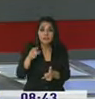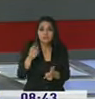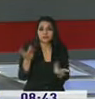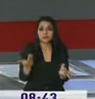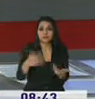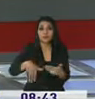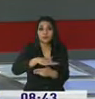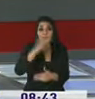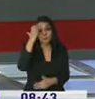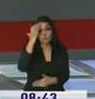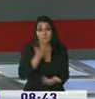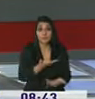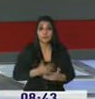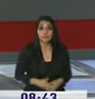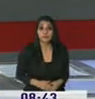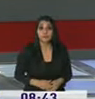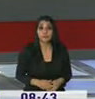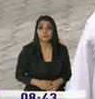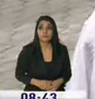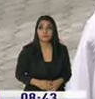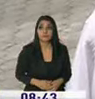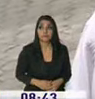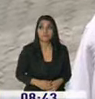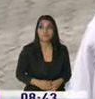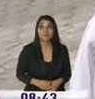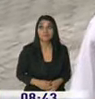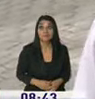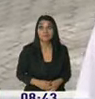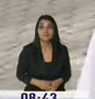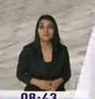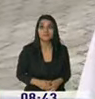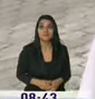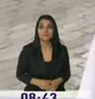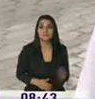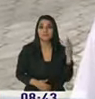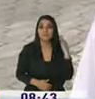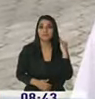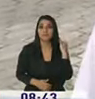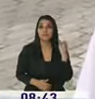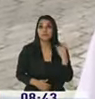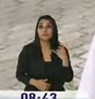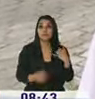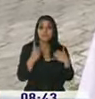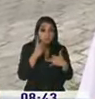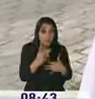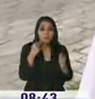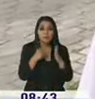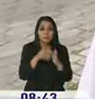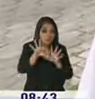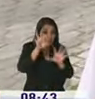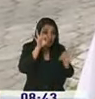preocupaciones. Veamos. Primeramente tratar de ver al personal